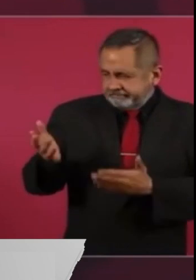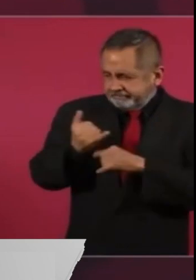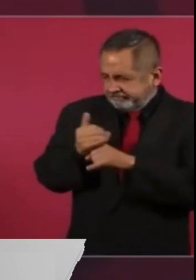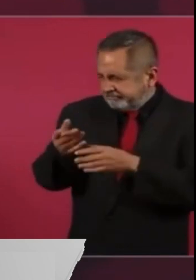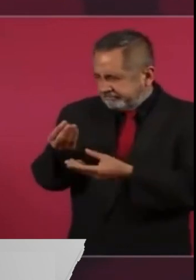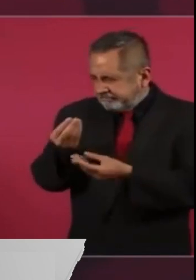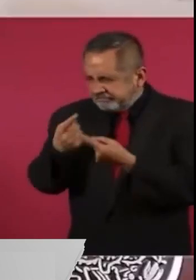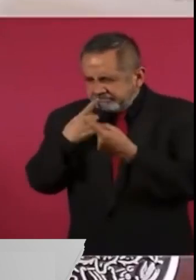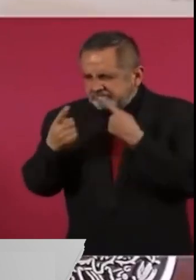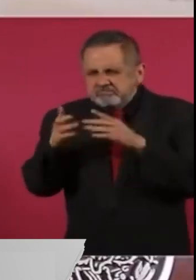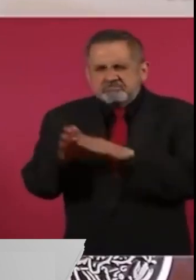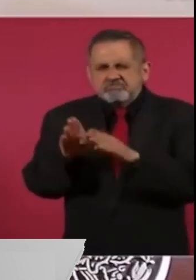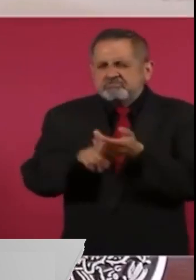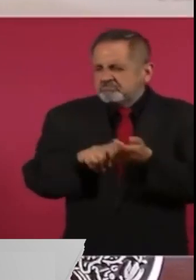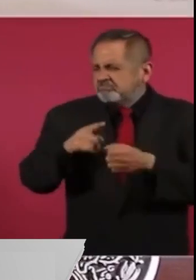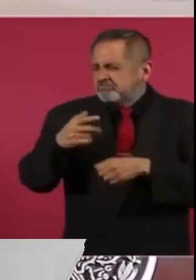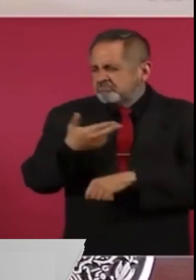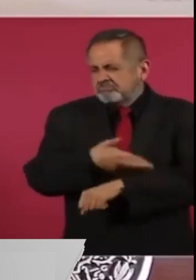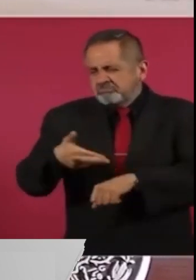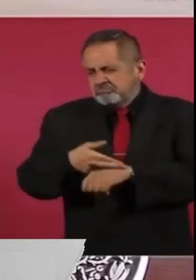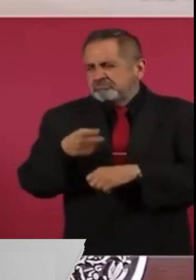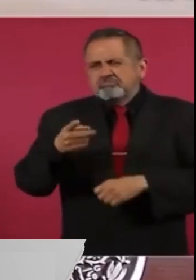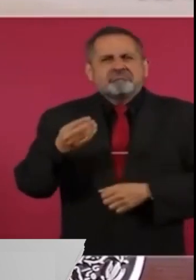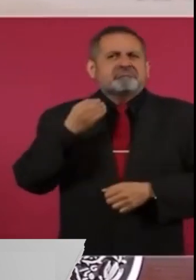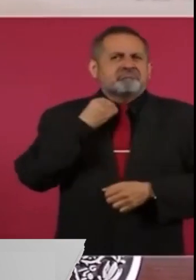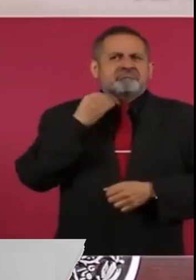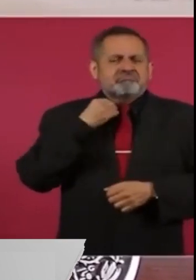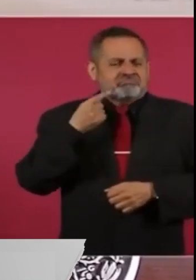información sobre cómo proceder, incluso